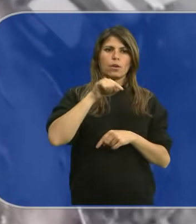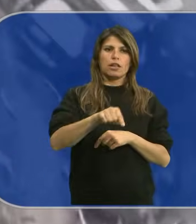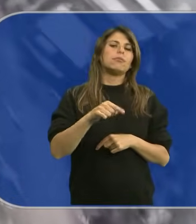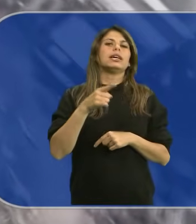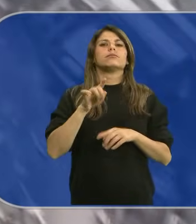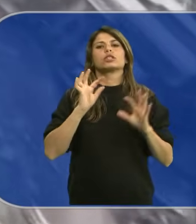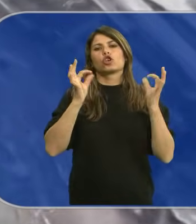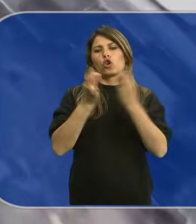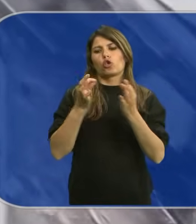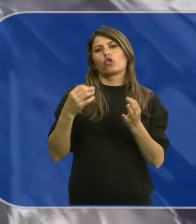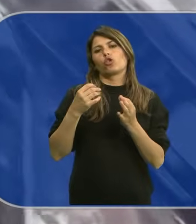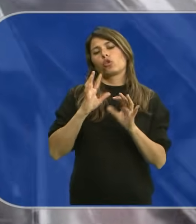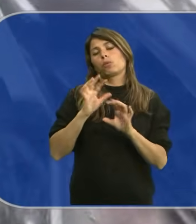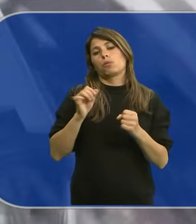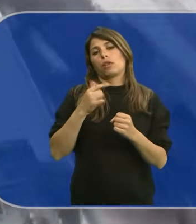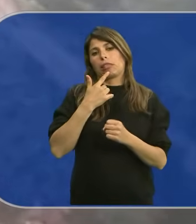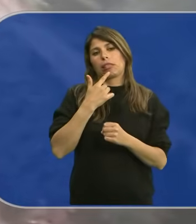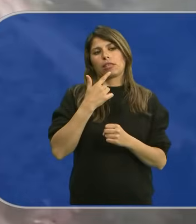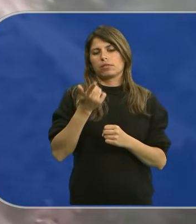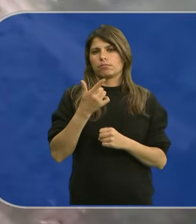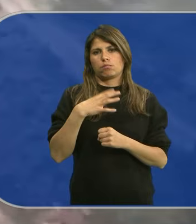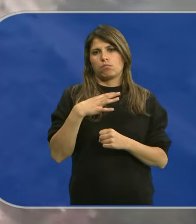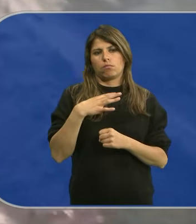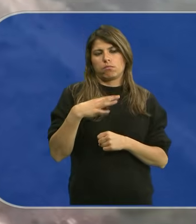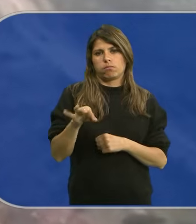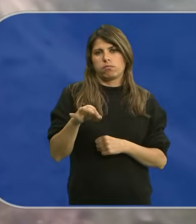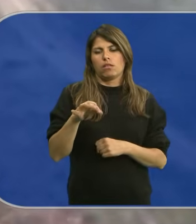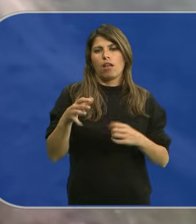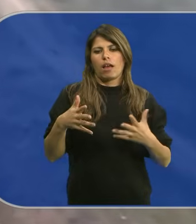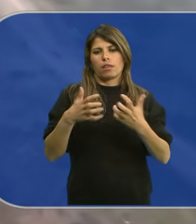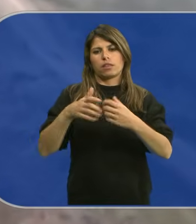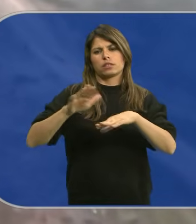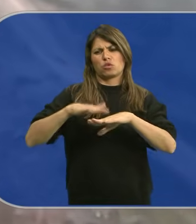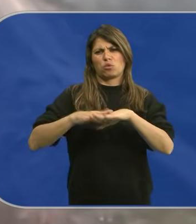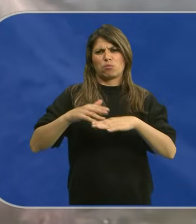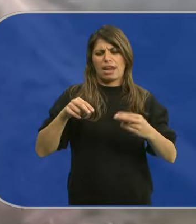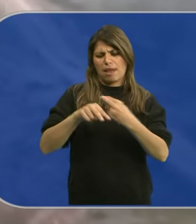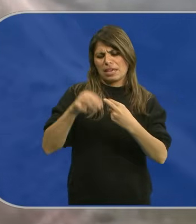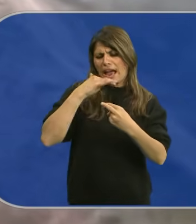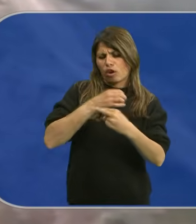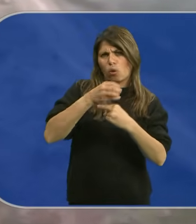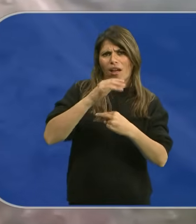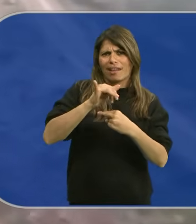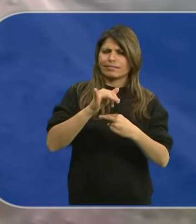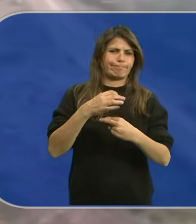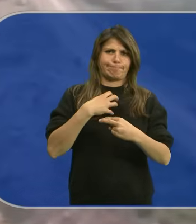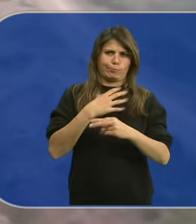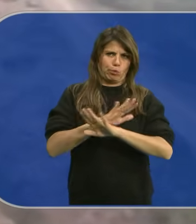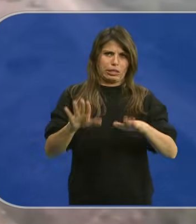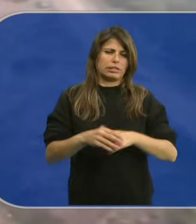de Córdoba reflejan además que es altamente improbable que el accidente se produjera por la presencia de un objeto en la vía.